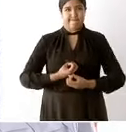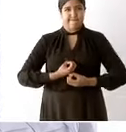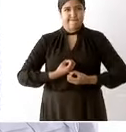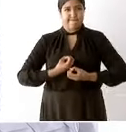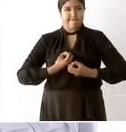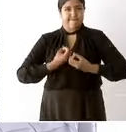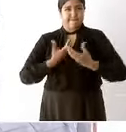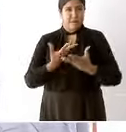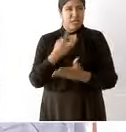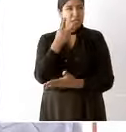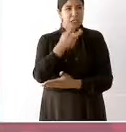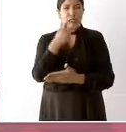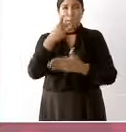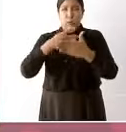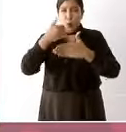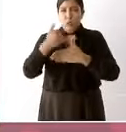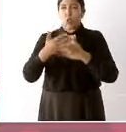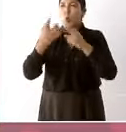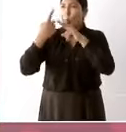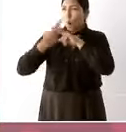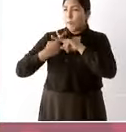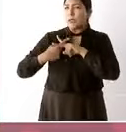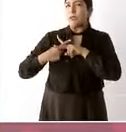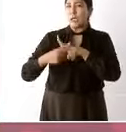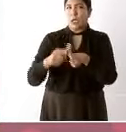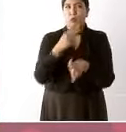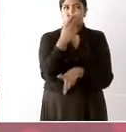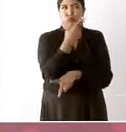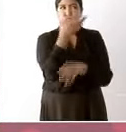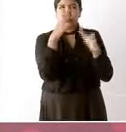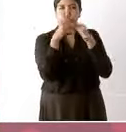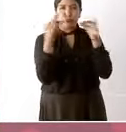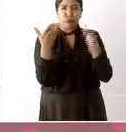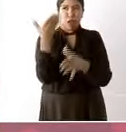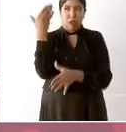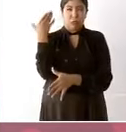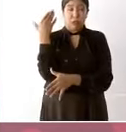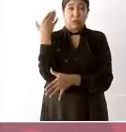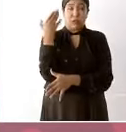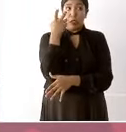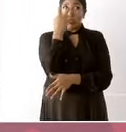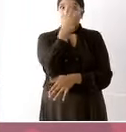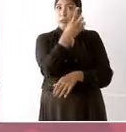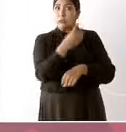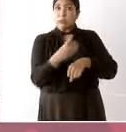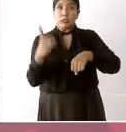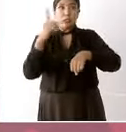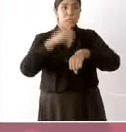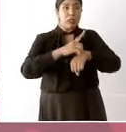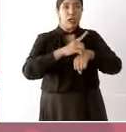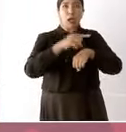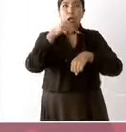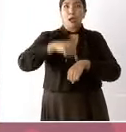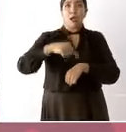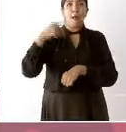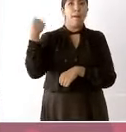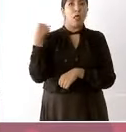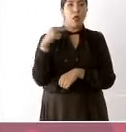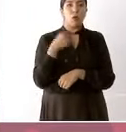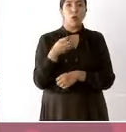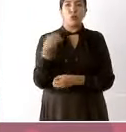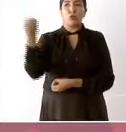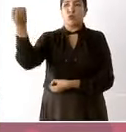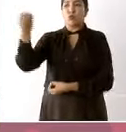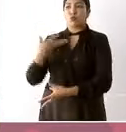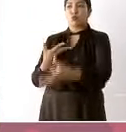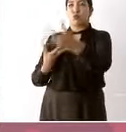este megaproyecto del Istmo de Tehuantepec, en Veracruz empezamos a recibir inversión